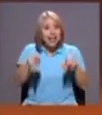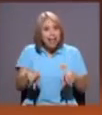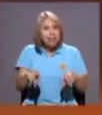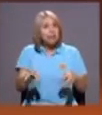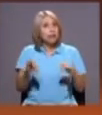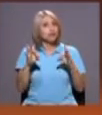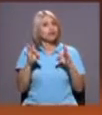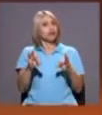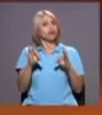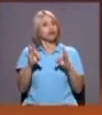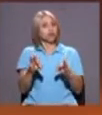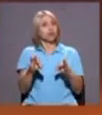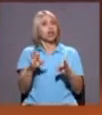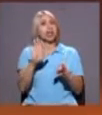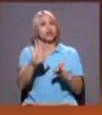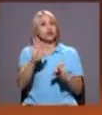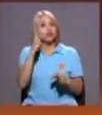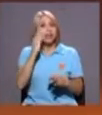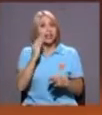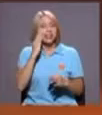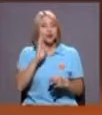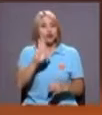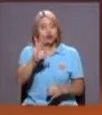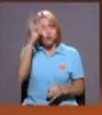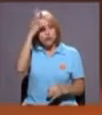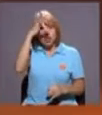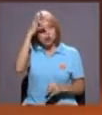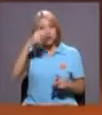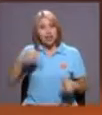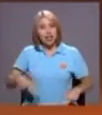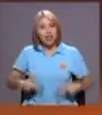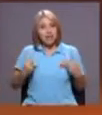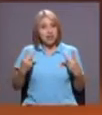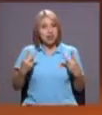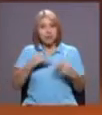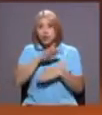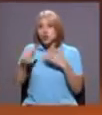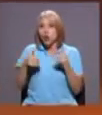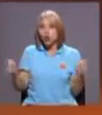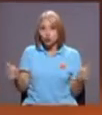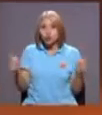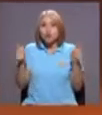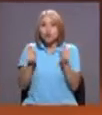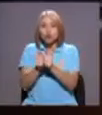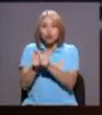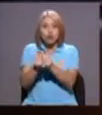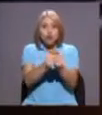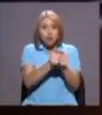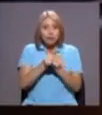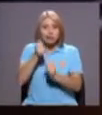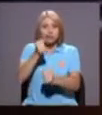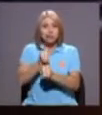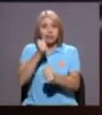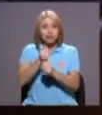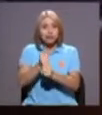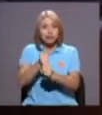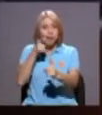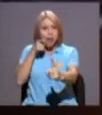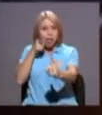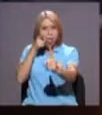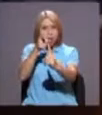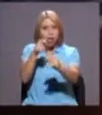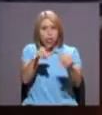su filosofía de la vida, y ponernos a trabajar juntos por un proyecto común, donde no es que no